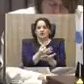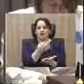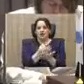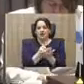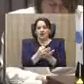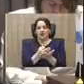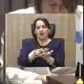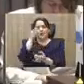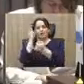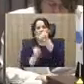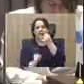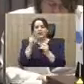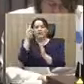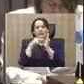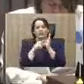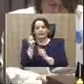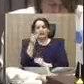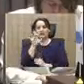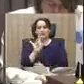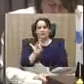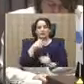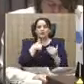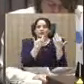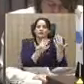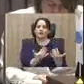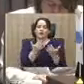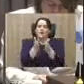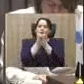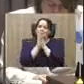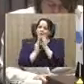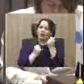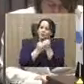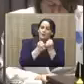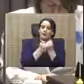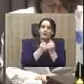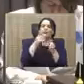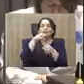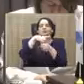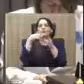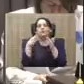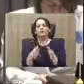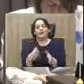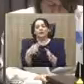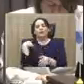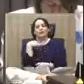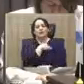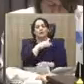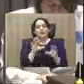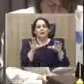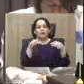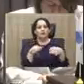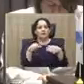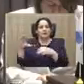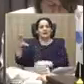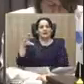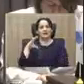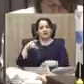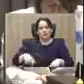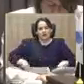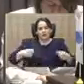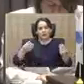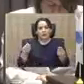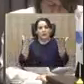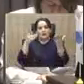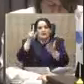Espero y pido el apoyo, por supuesto, a los diputados miembros de la Comisión de Ingreso y Gasto Público, porque esto hay que investigarlo. Esto